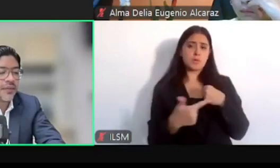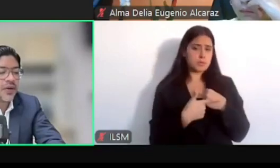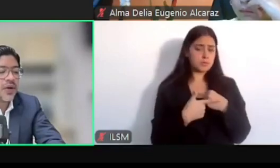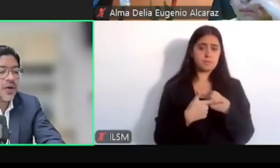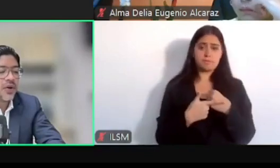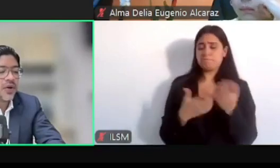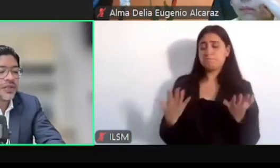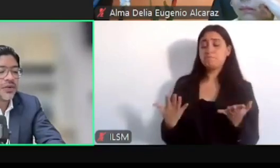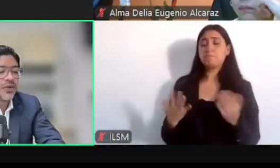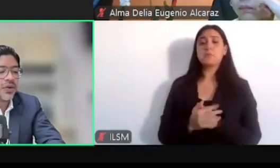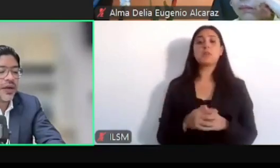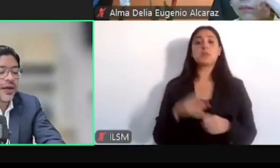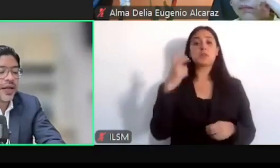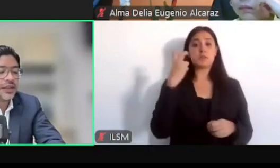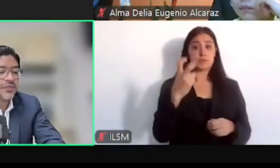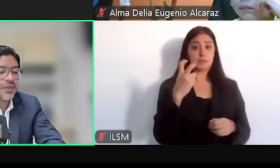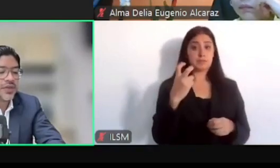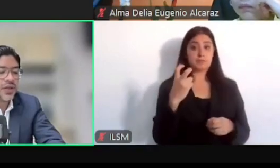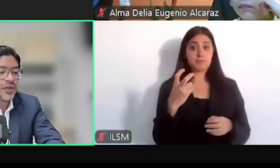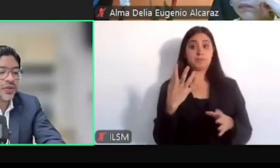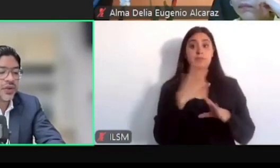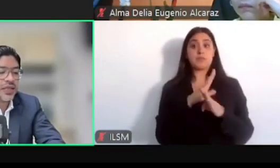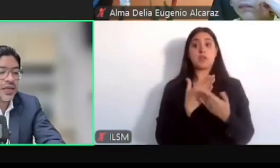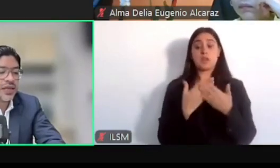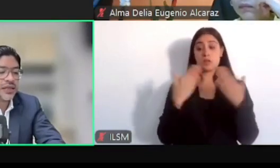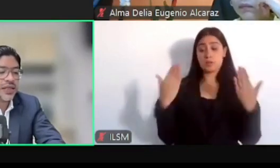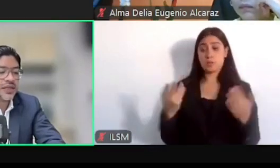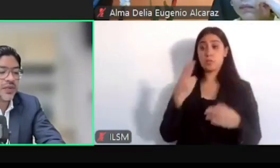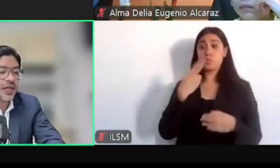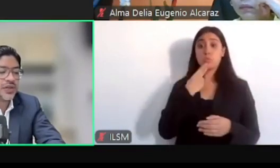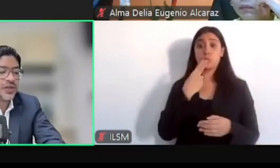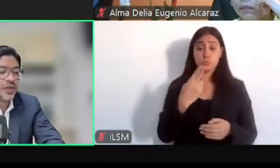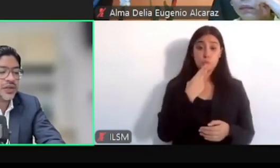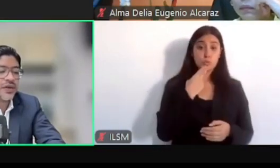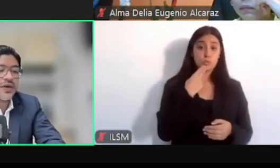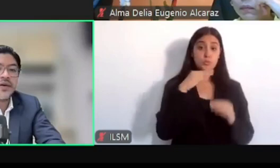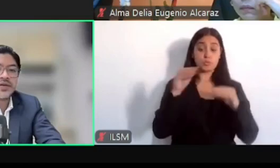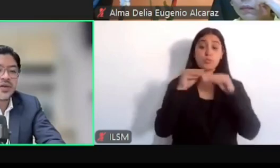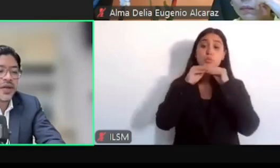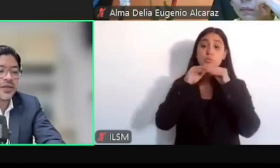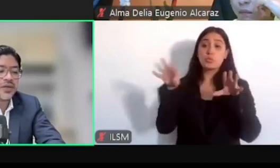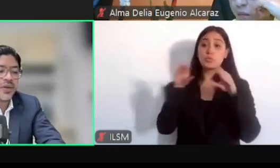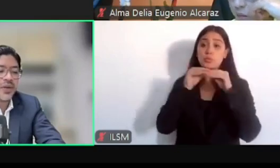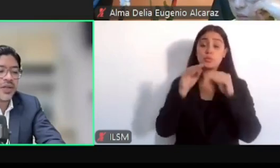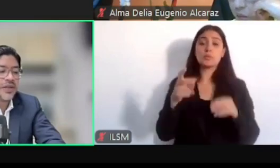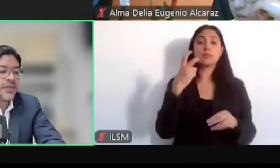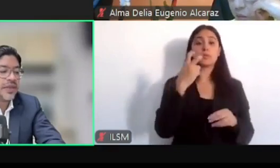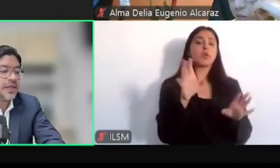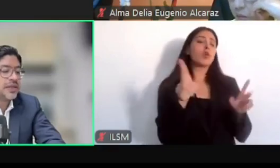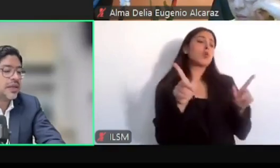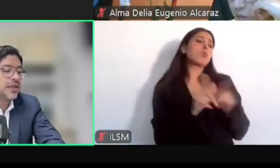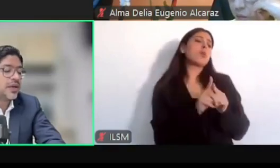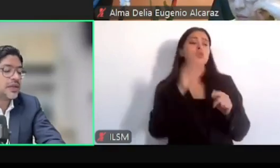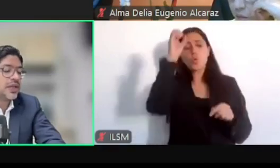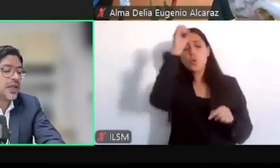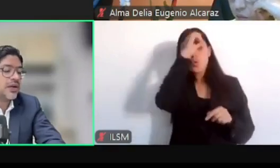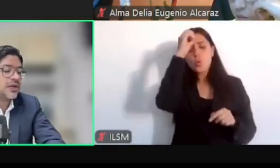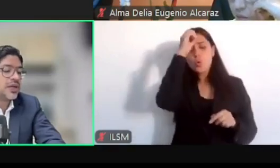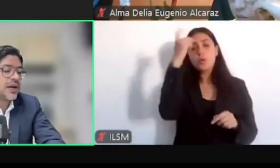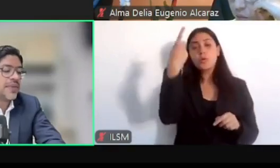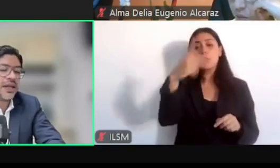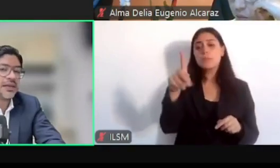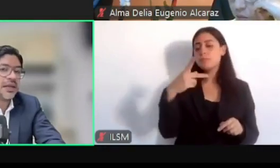particular por lo que se concluye que las expresiones utilizadas en las publicaciones son meras opiniones emitidas en términos